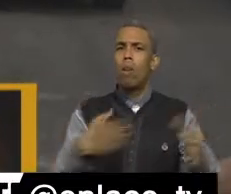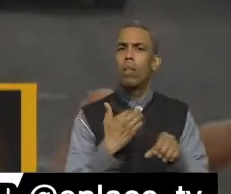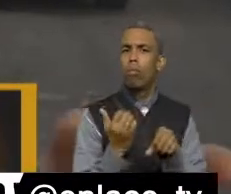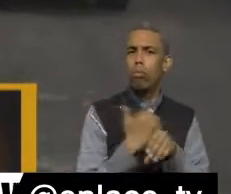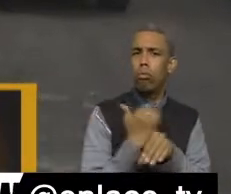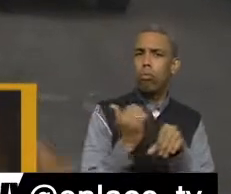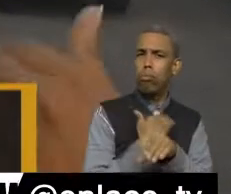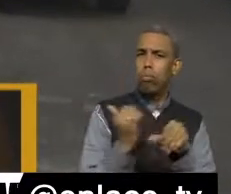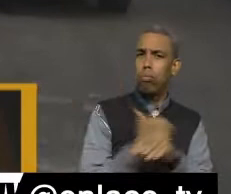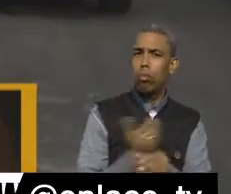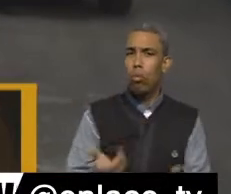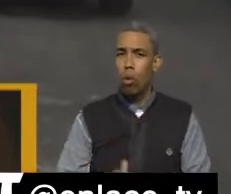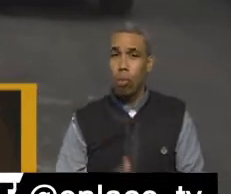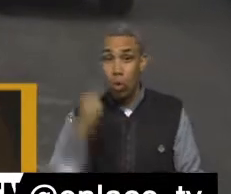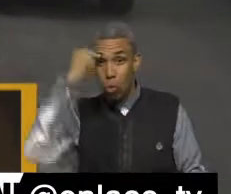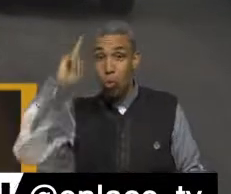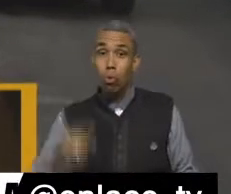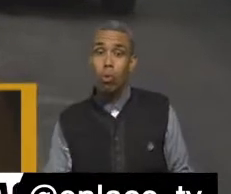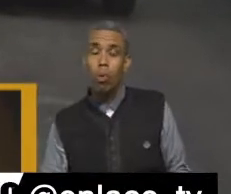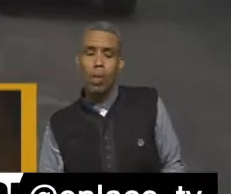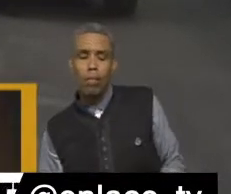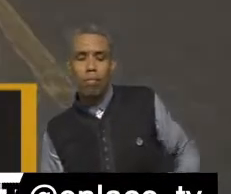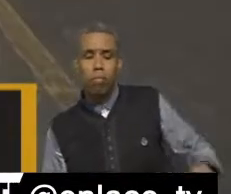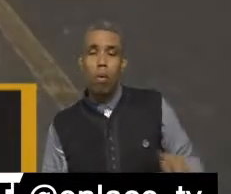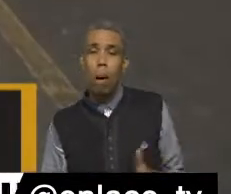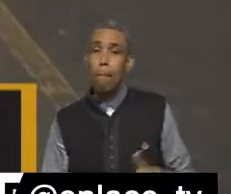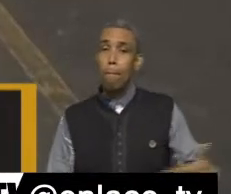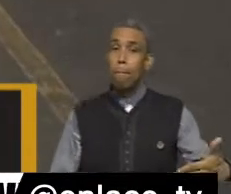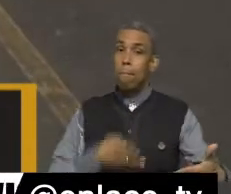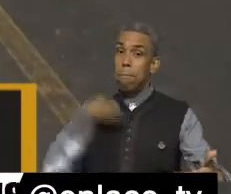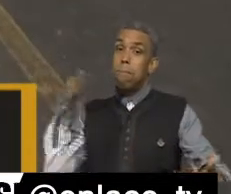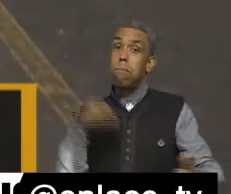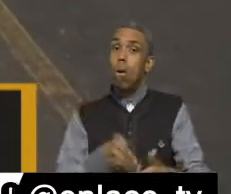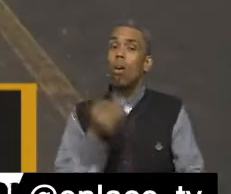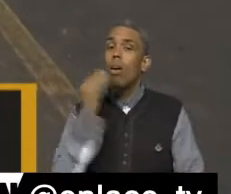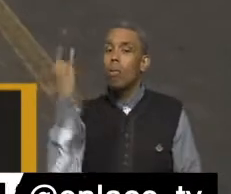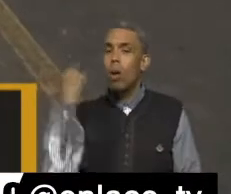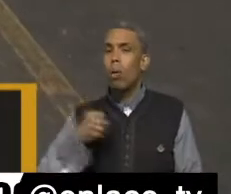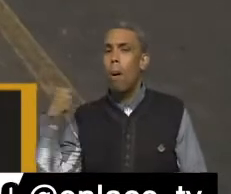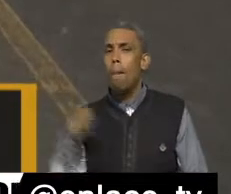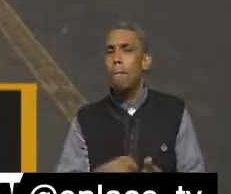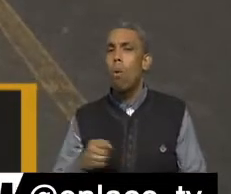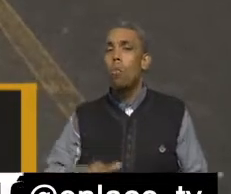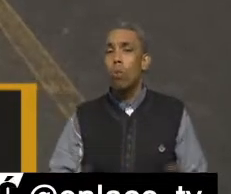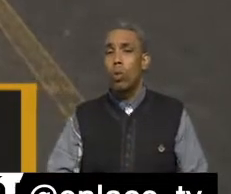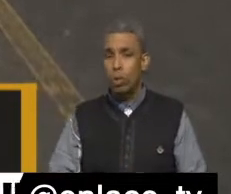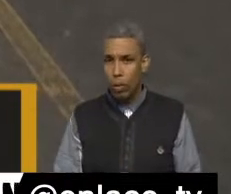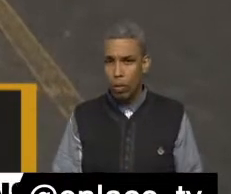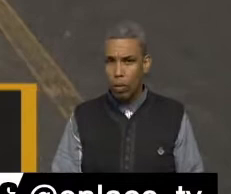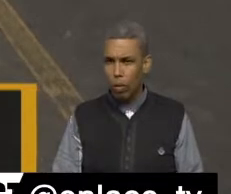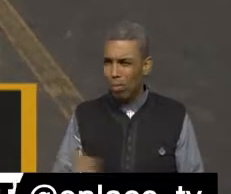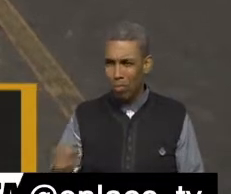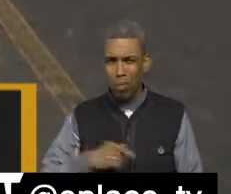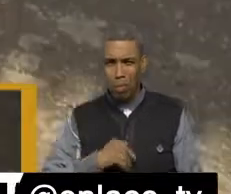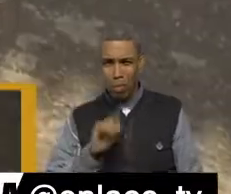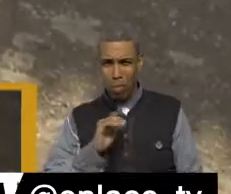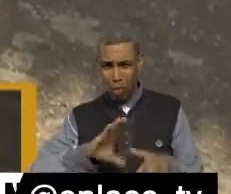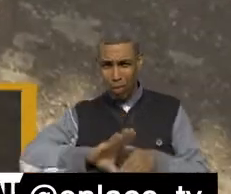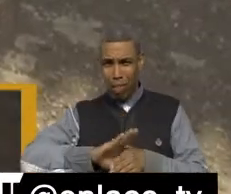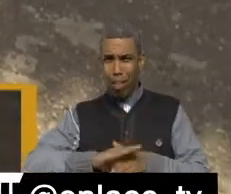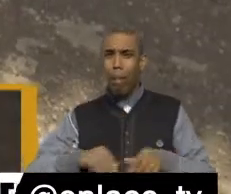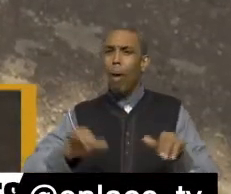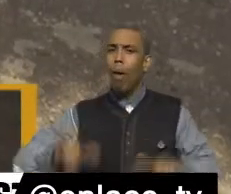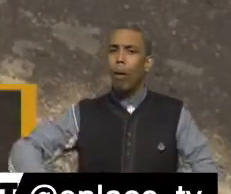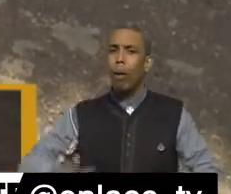la vía, él abre la puerta, se puede estrellar y puede hacer hasta matar a alguien. Asegura el motociclista que el taxista adelantaba trabajos mecánicos en su vehículo y